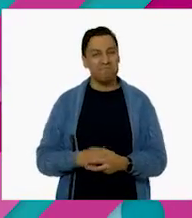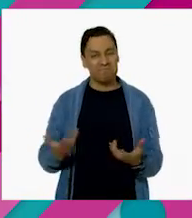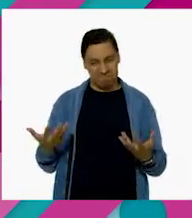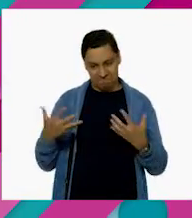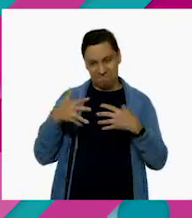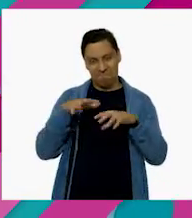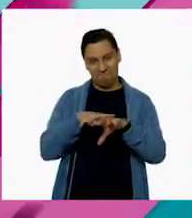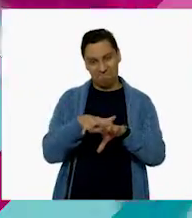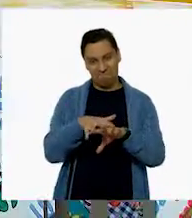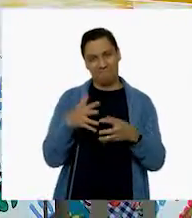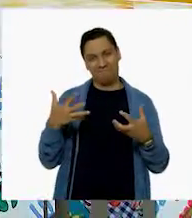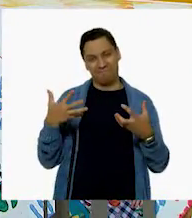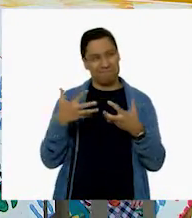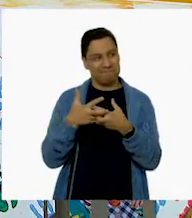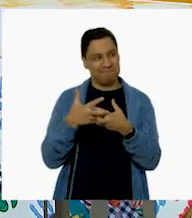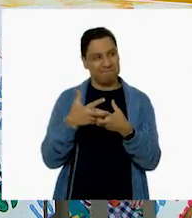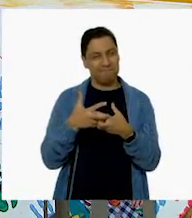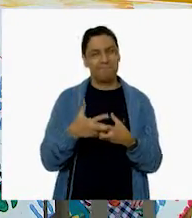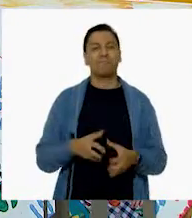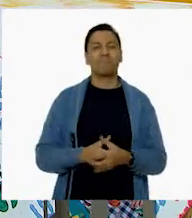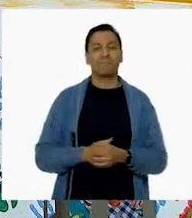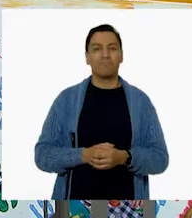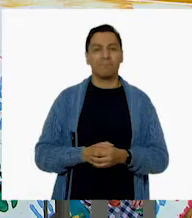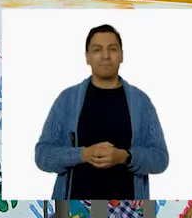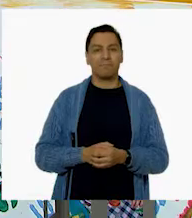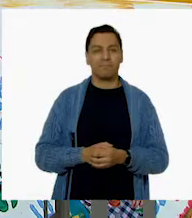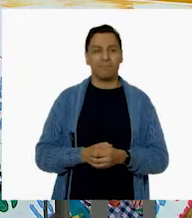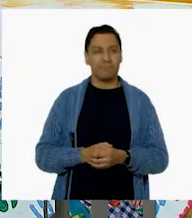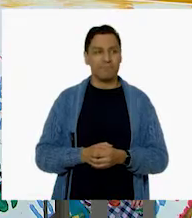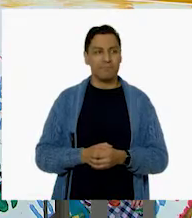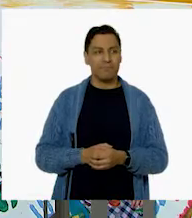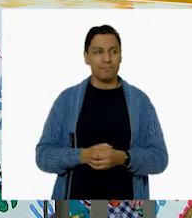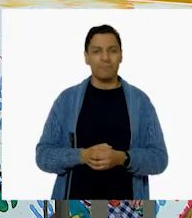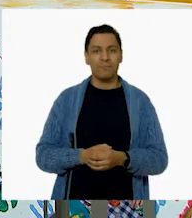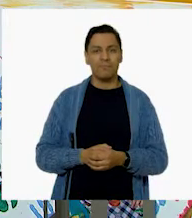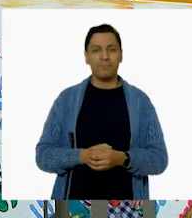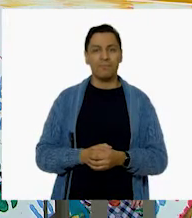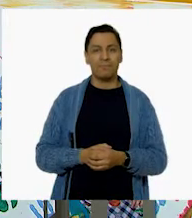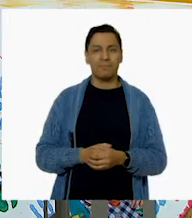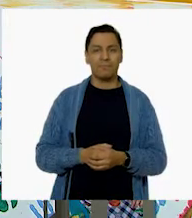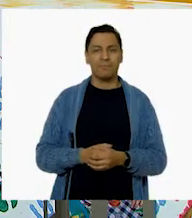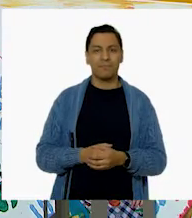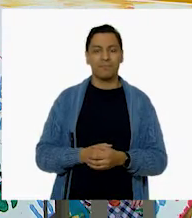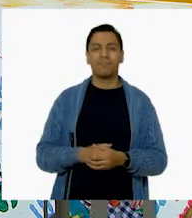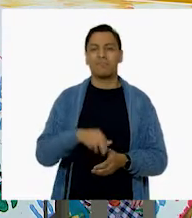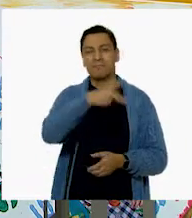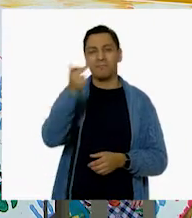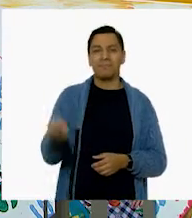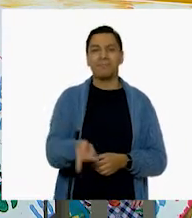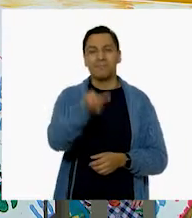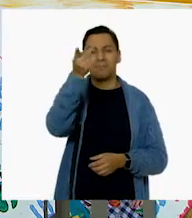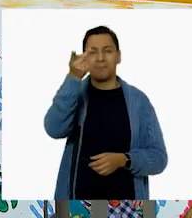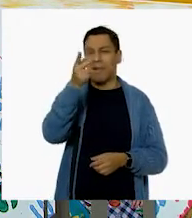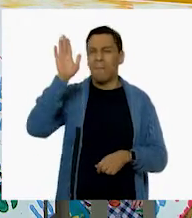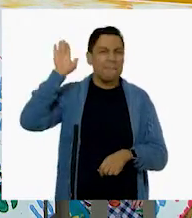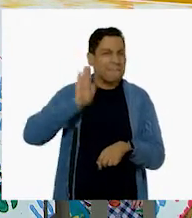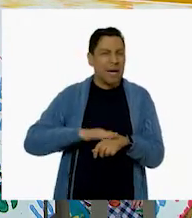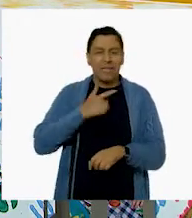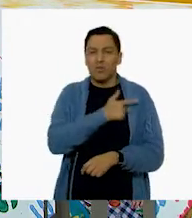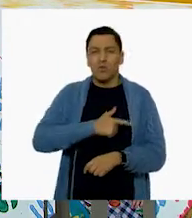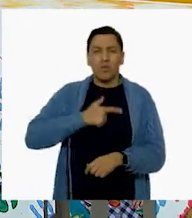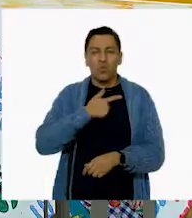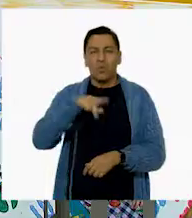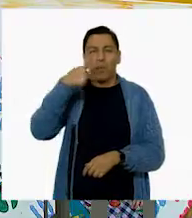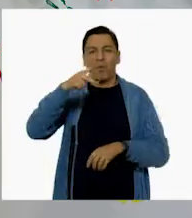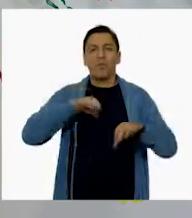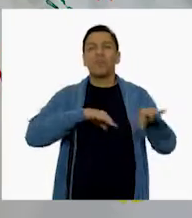Sí. Oye, díme, ¿tú vas tú? Ah, voy yo. Bueno, yo tenía una pregunta que hacerte, Jorge. Jorge, ¿qué es lo que más te gusta de tu trabajo?